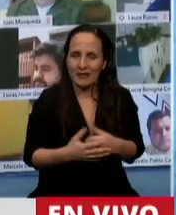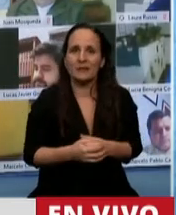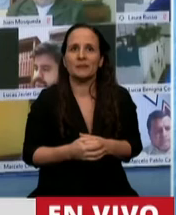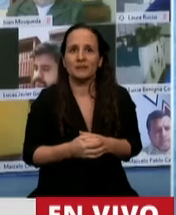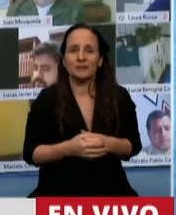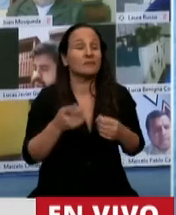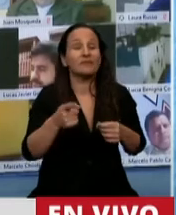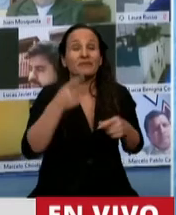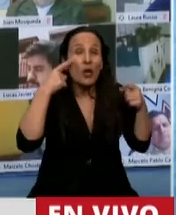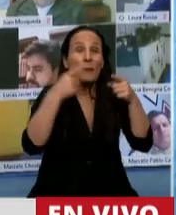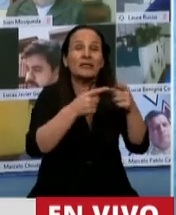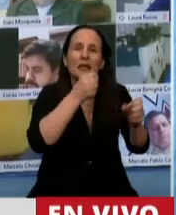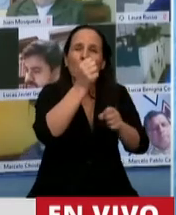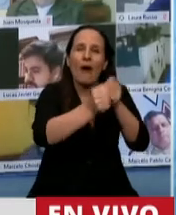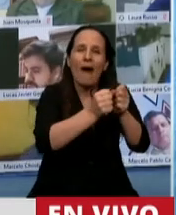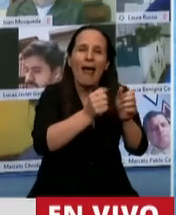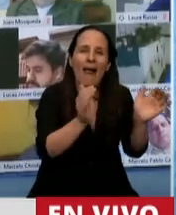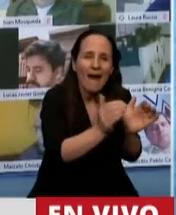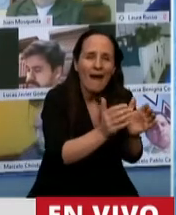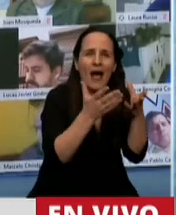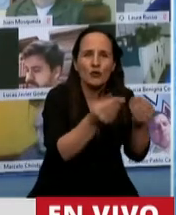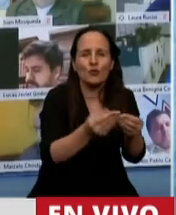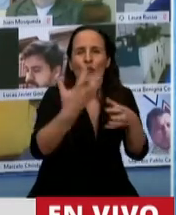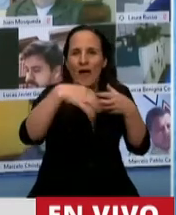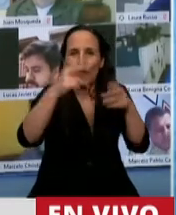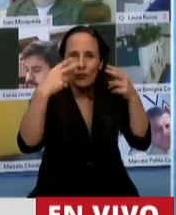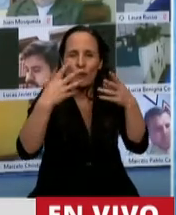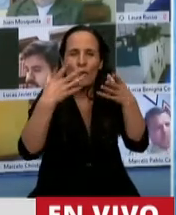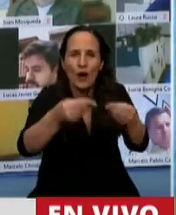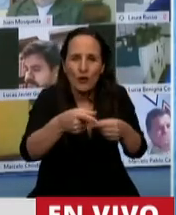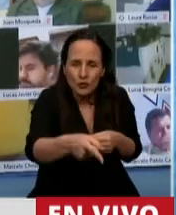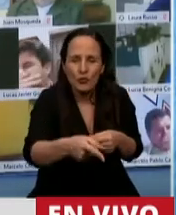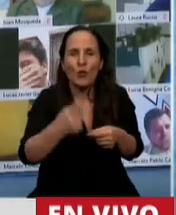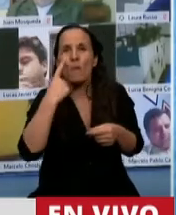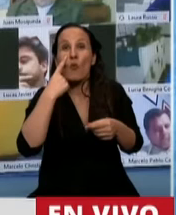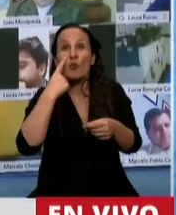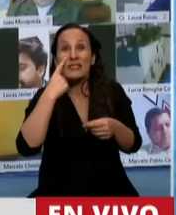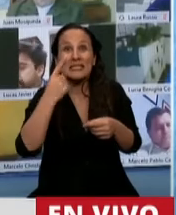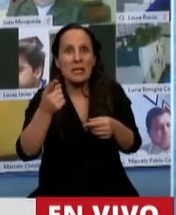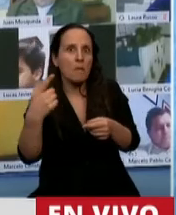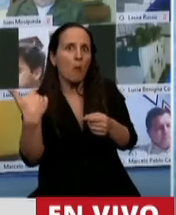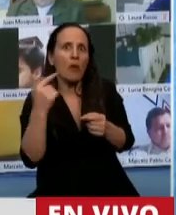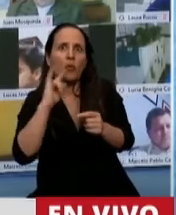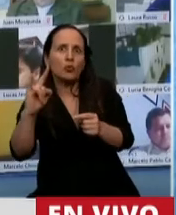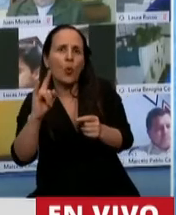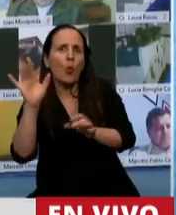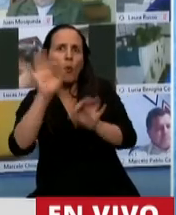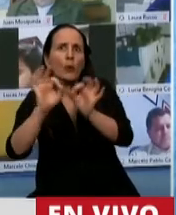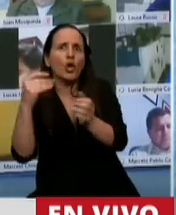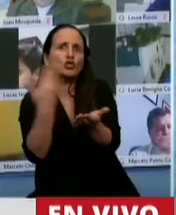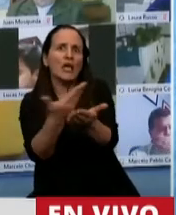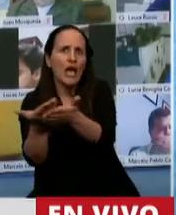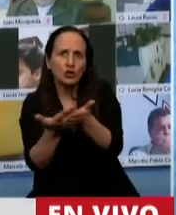ayudar a las pymes, a los trabajadores del turismo, ayudar a los municipios porque van a poder presentar proyectos que tengan que ver con la